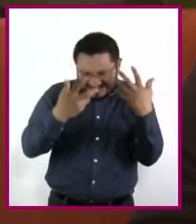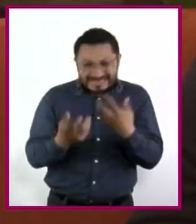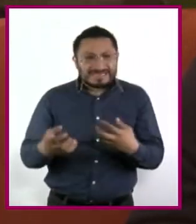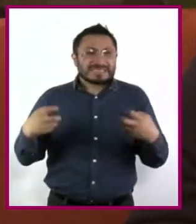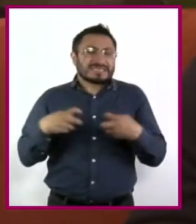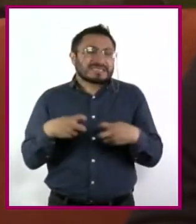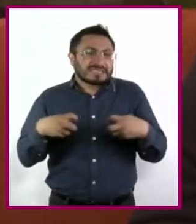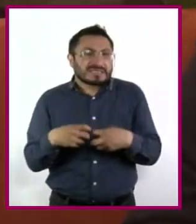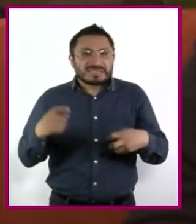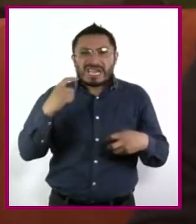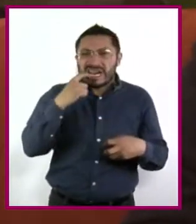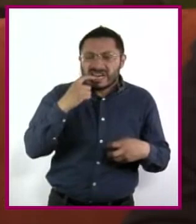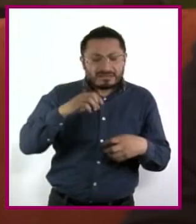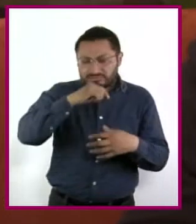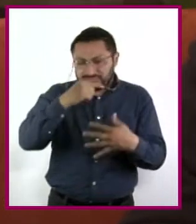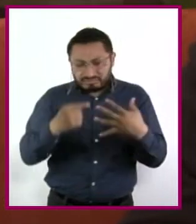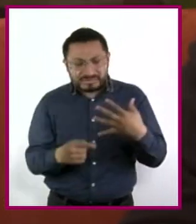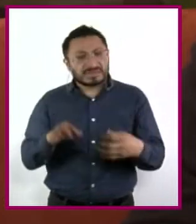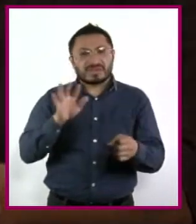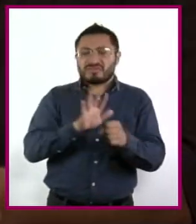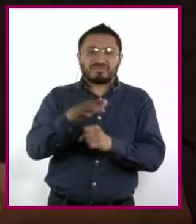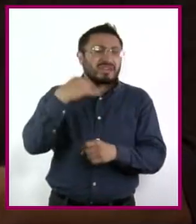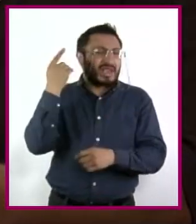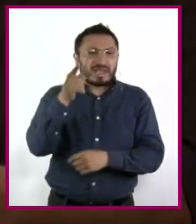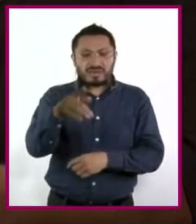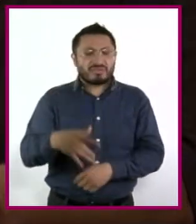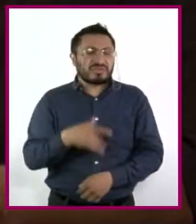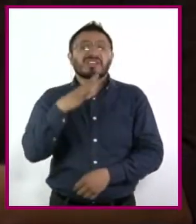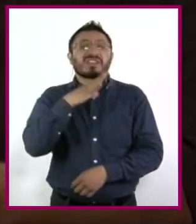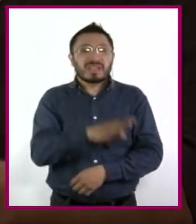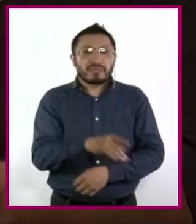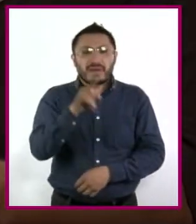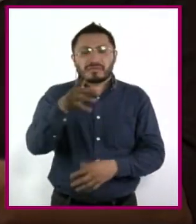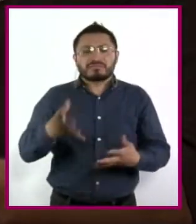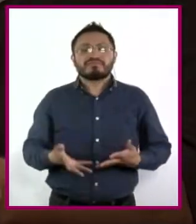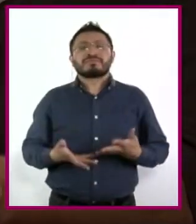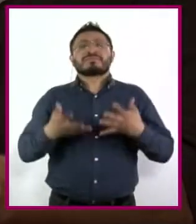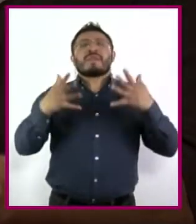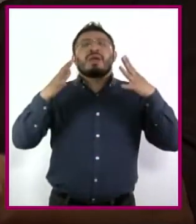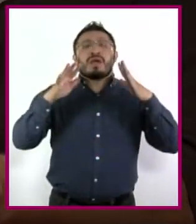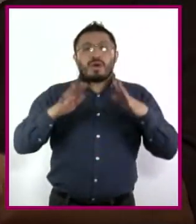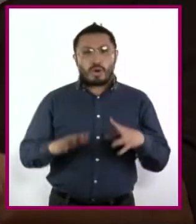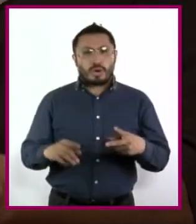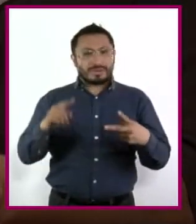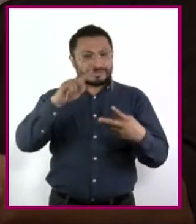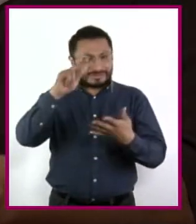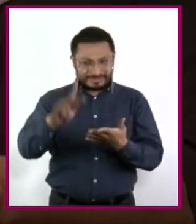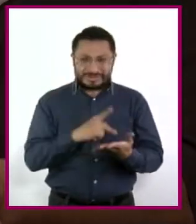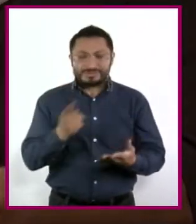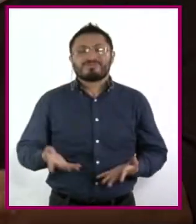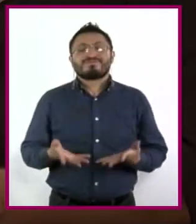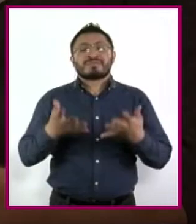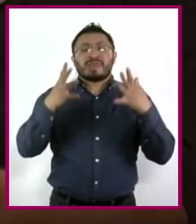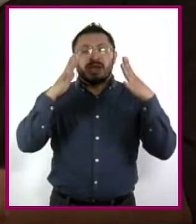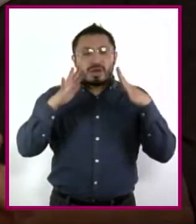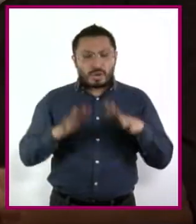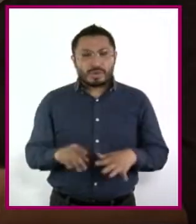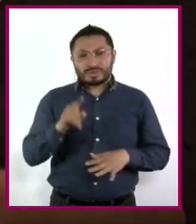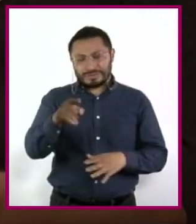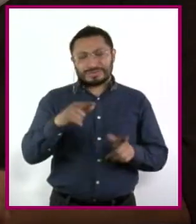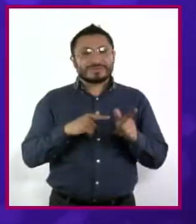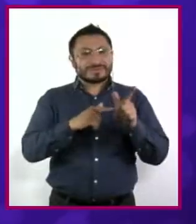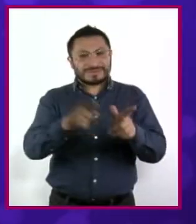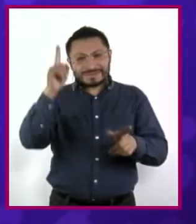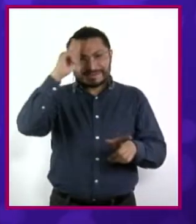etc. Cualquier emoción que te esté haciendo sentir mal. Haz un par de respiraciones profundas y sigue con nuestra siguiente